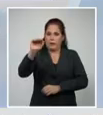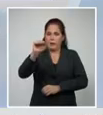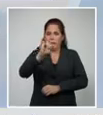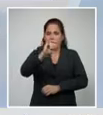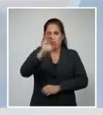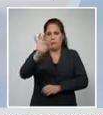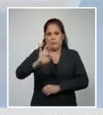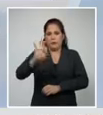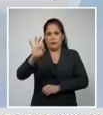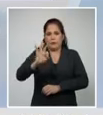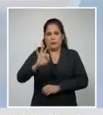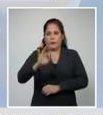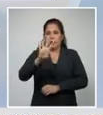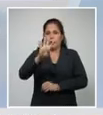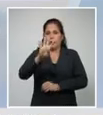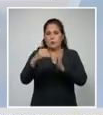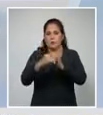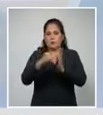6%,